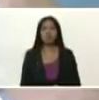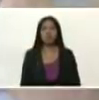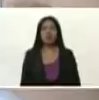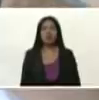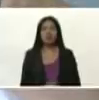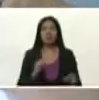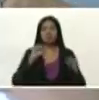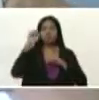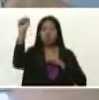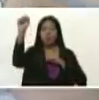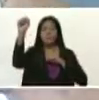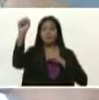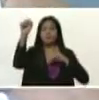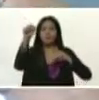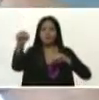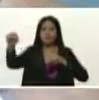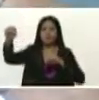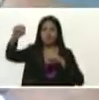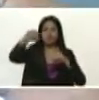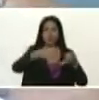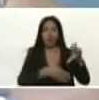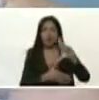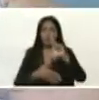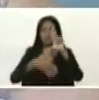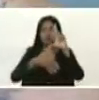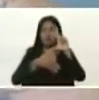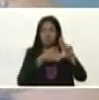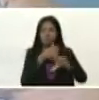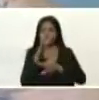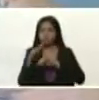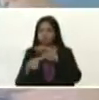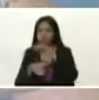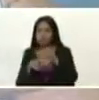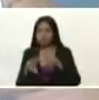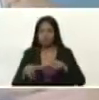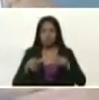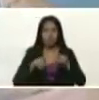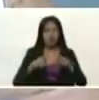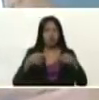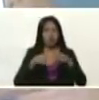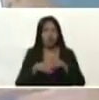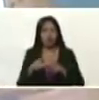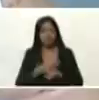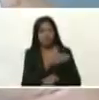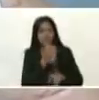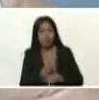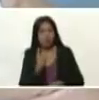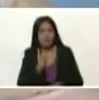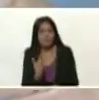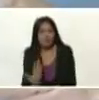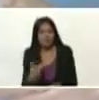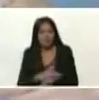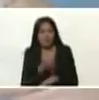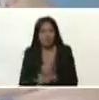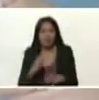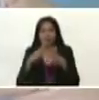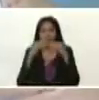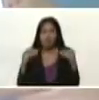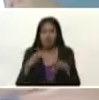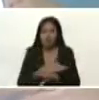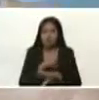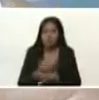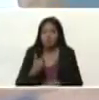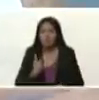Super Bigote anda volando por América Latina y el Caribe. ¿Ah? Me echan la culpa de todo ahora. Yo soy culpable de